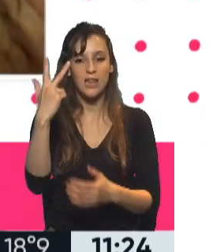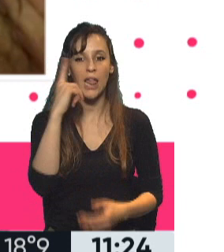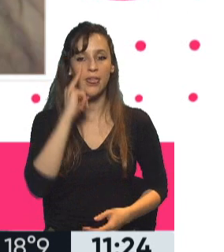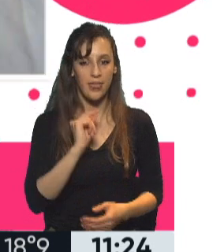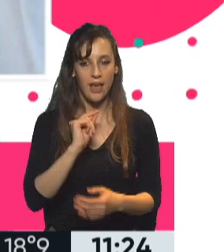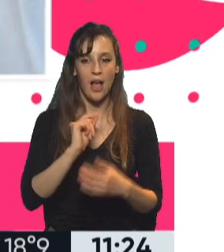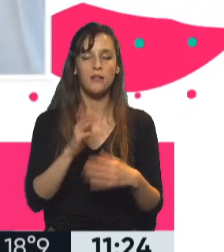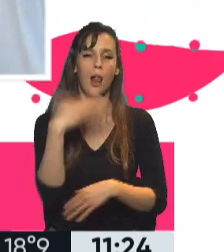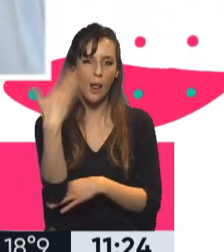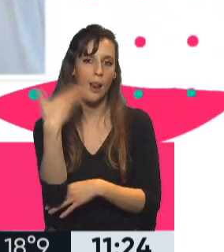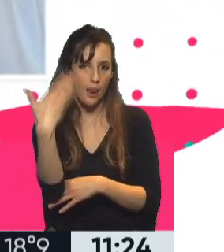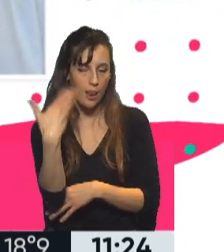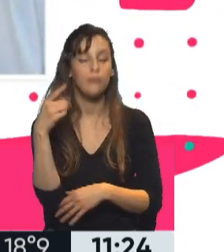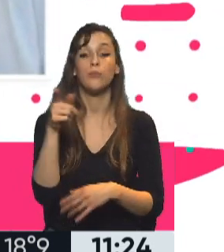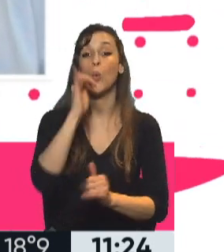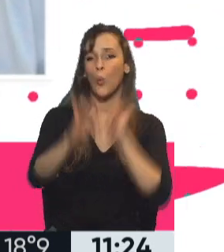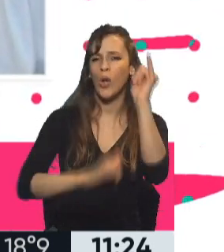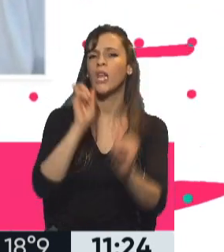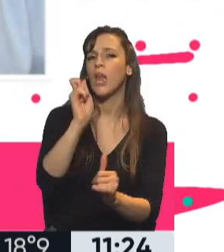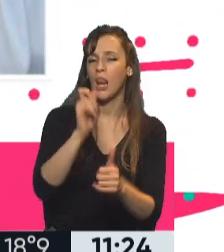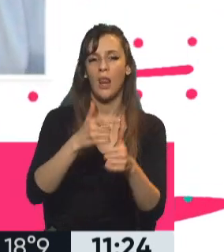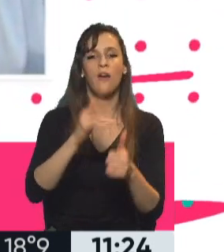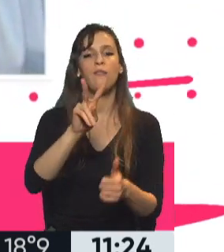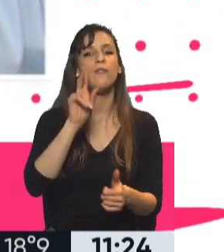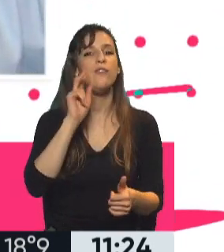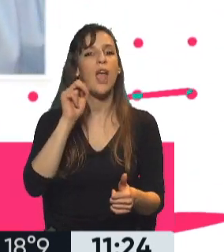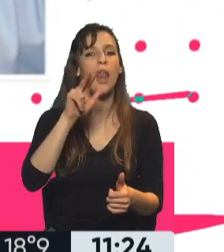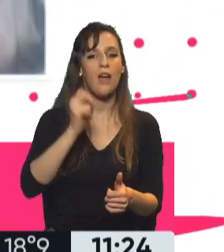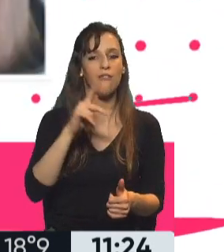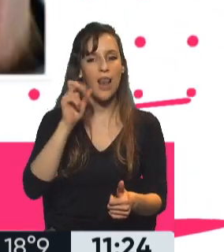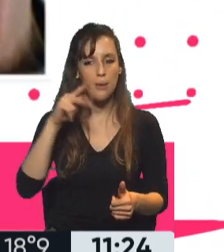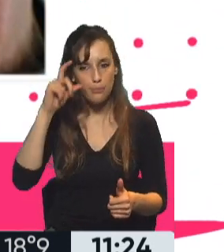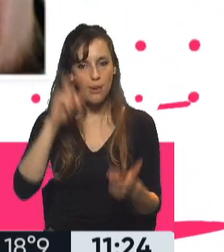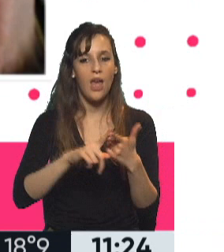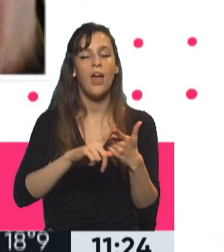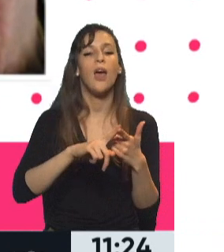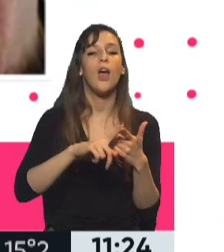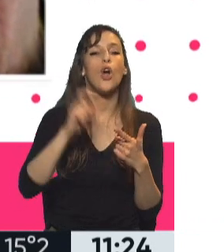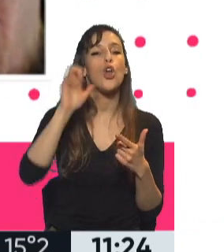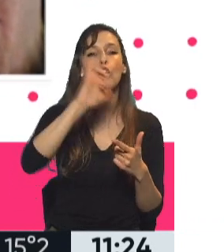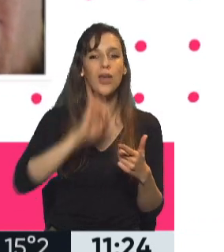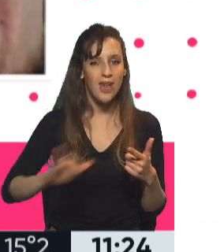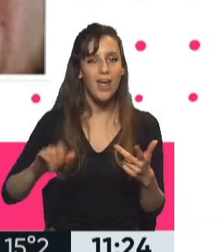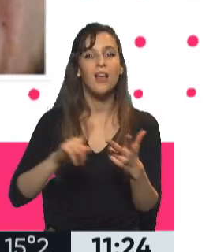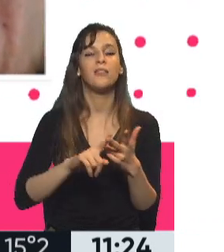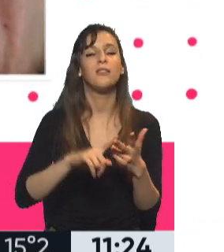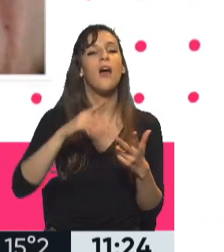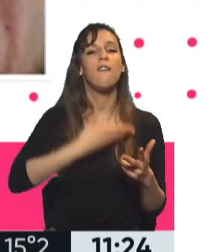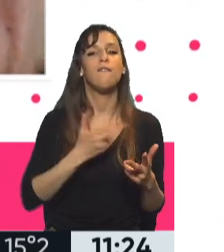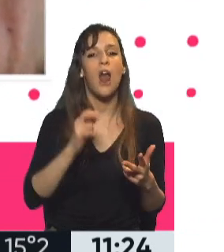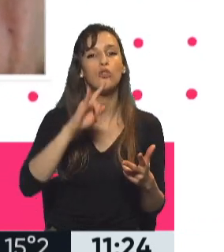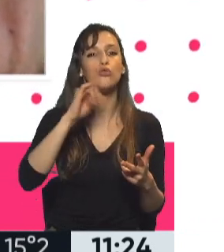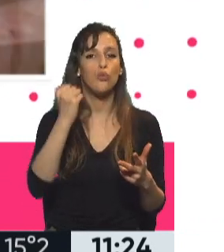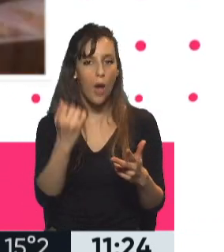algunos de los que van a participar. Sí, claro. Liliana Felipe, Jesús Rodríguez, Jean-François Le Bouvier, es un